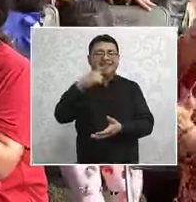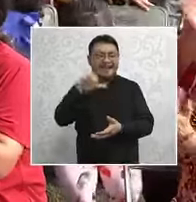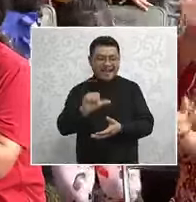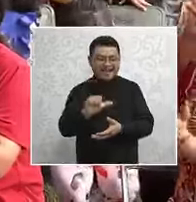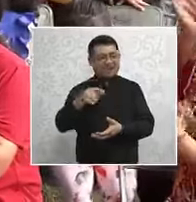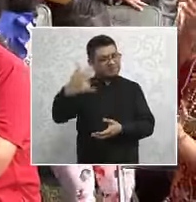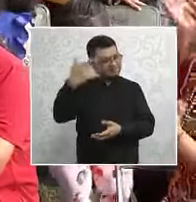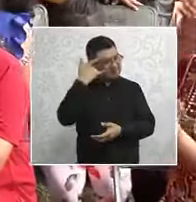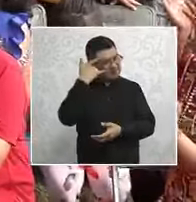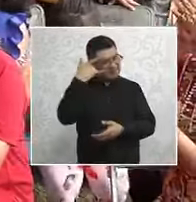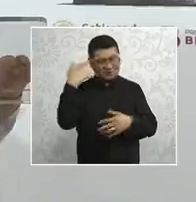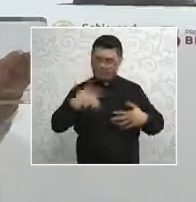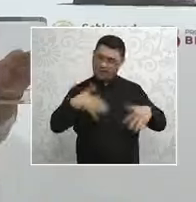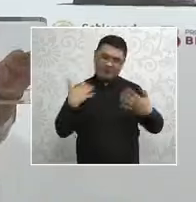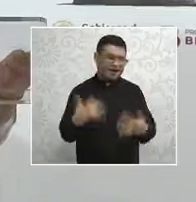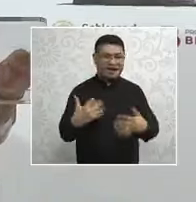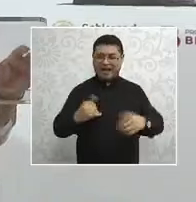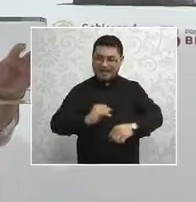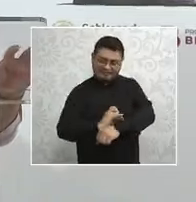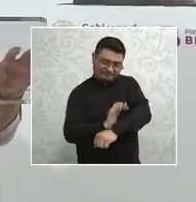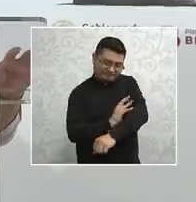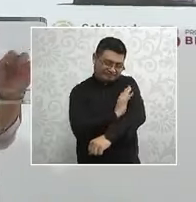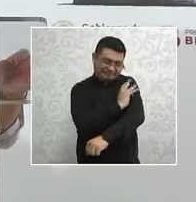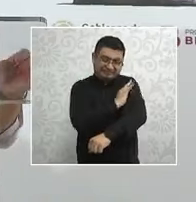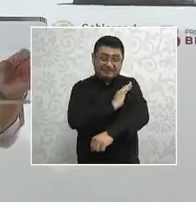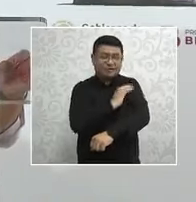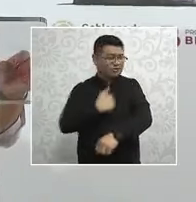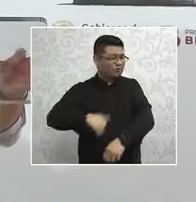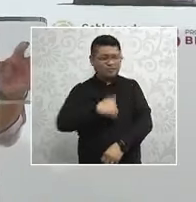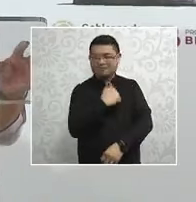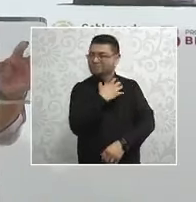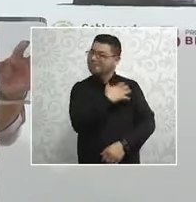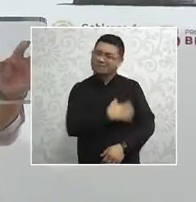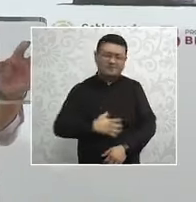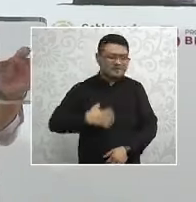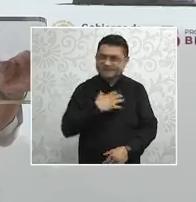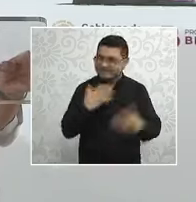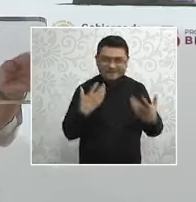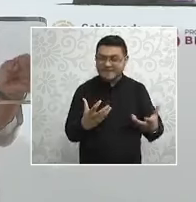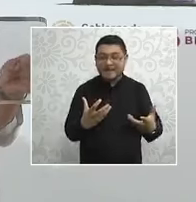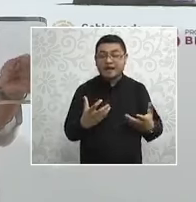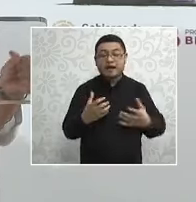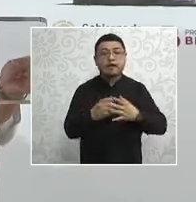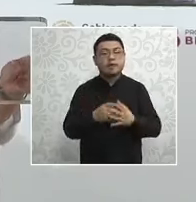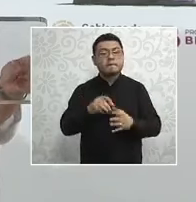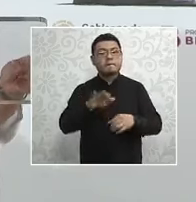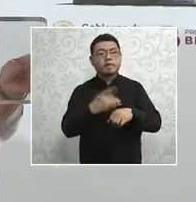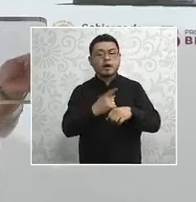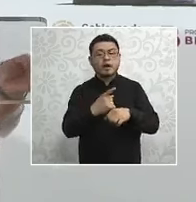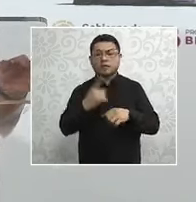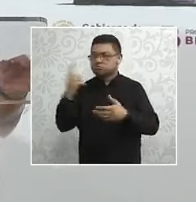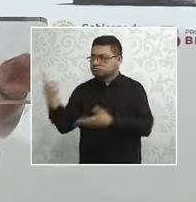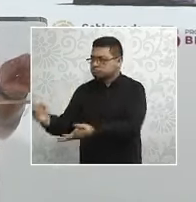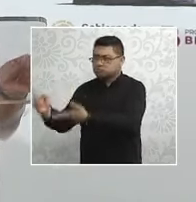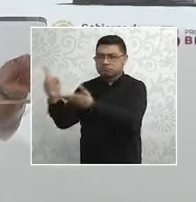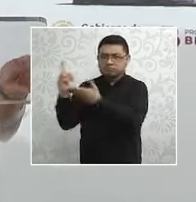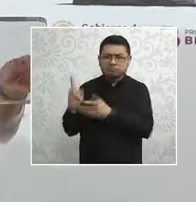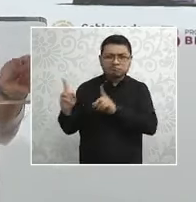y y más contentos estamos con la compañía de nuestra